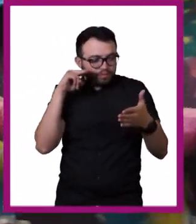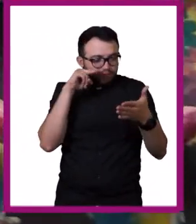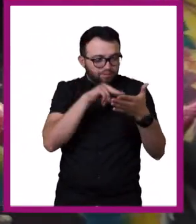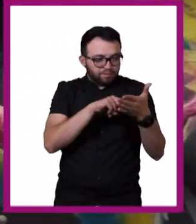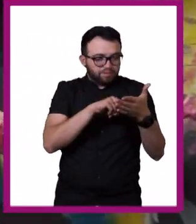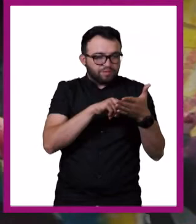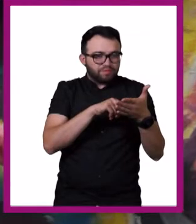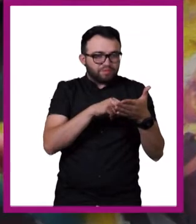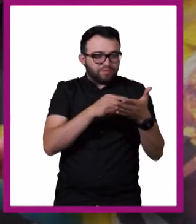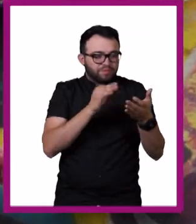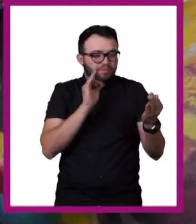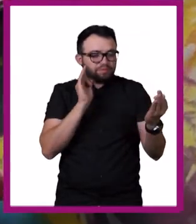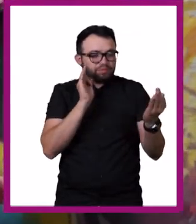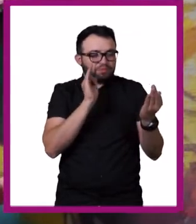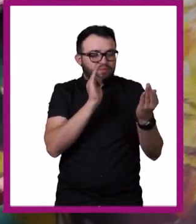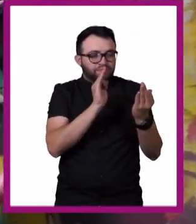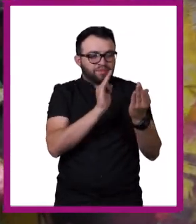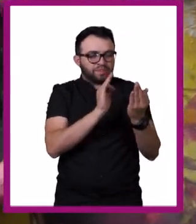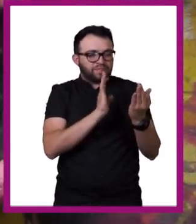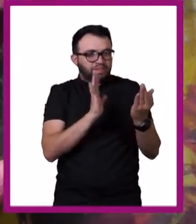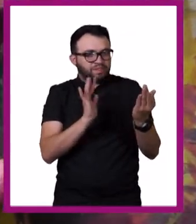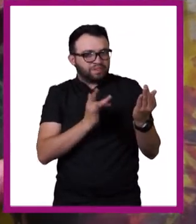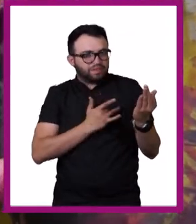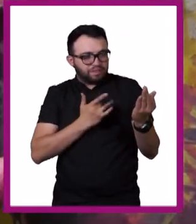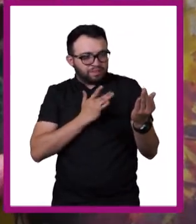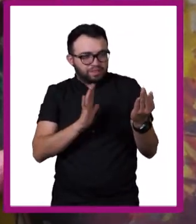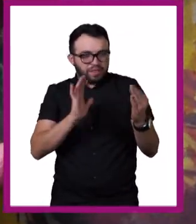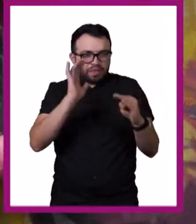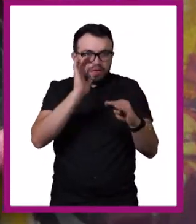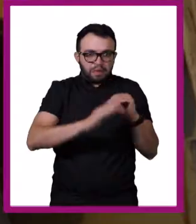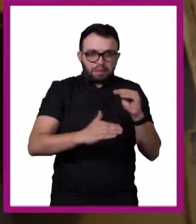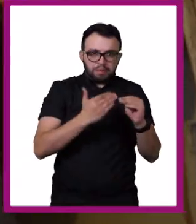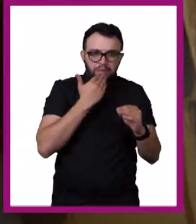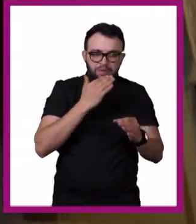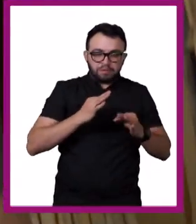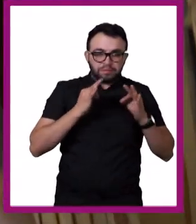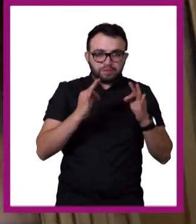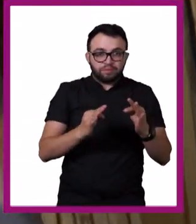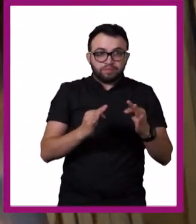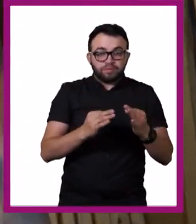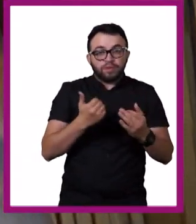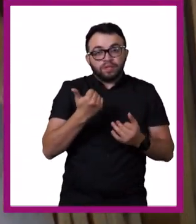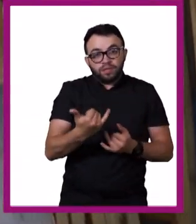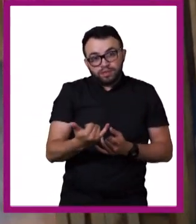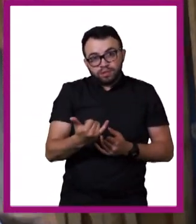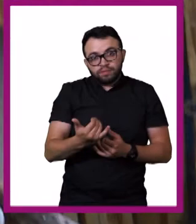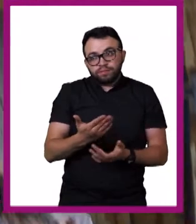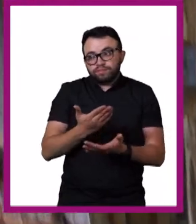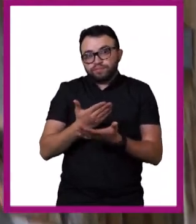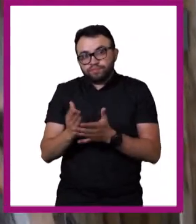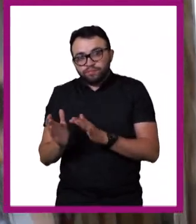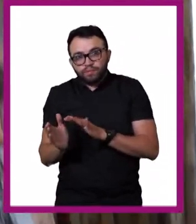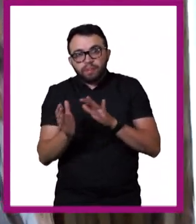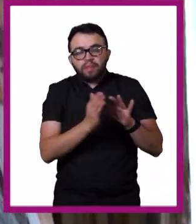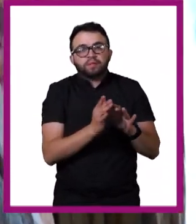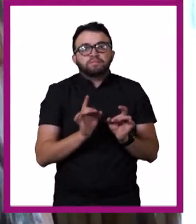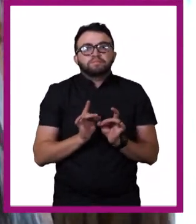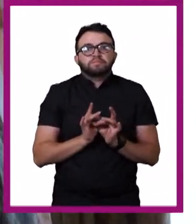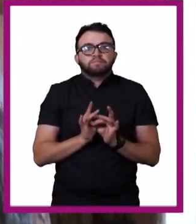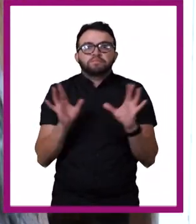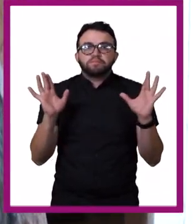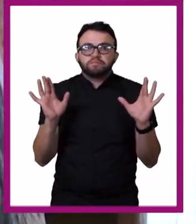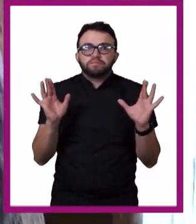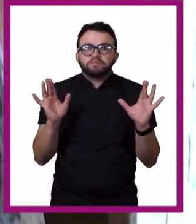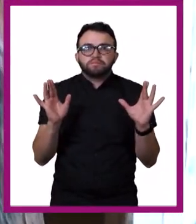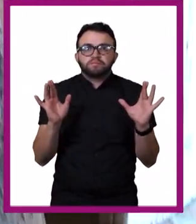sentir que se va aproximando hasta que ya está. Y en otros casos es accidental. De